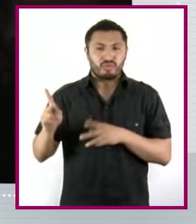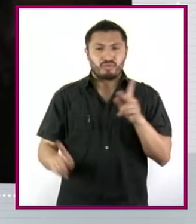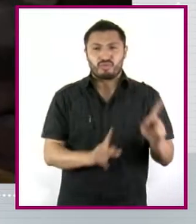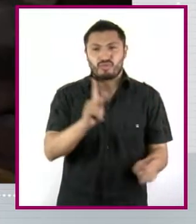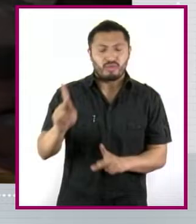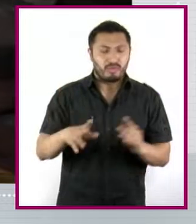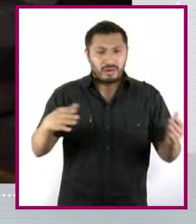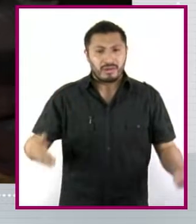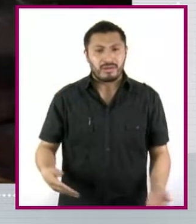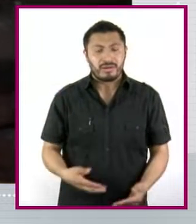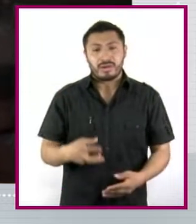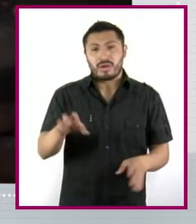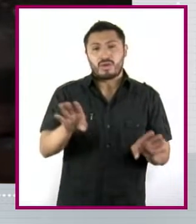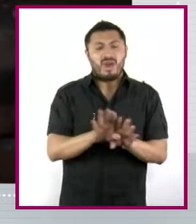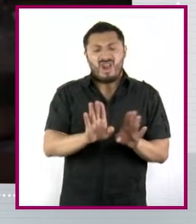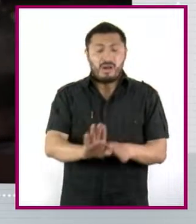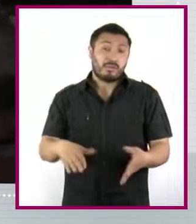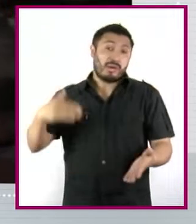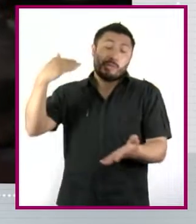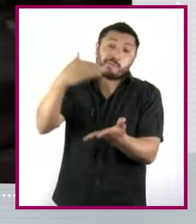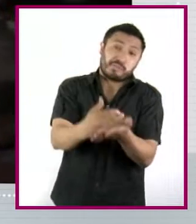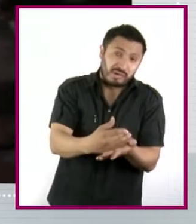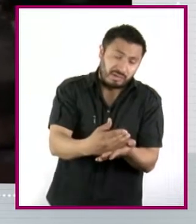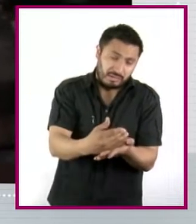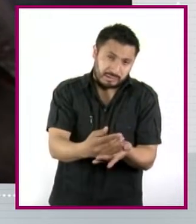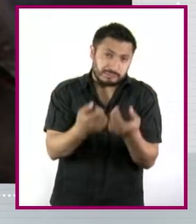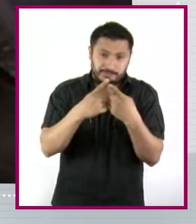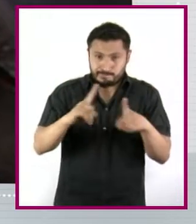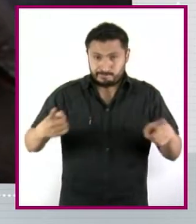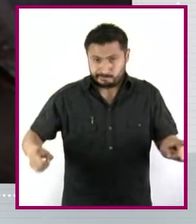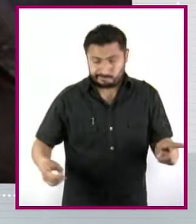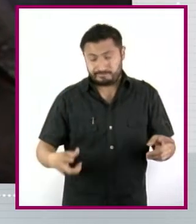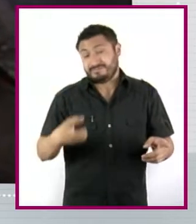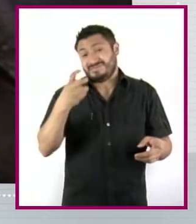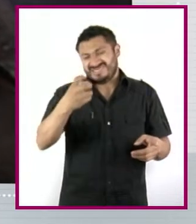pues eran una especie de freno al progreso, ¿no? Esa visión